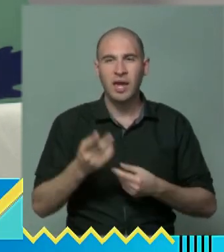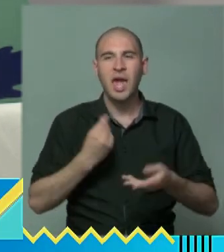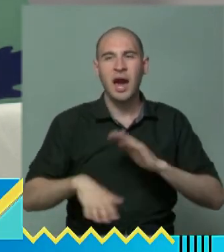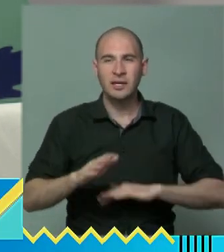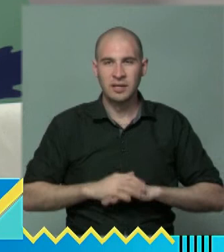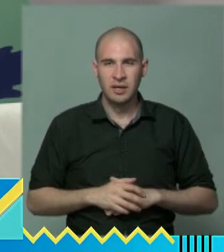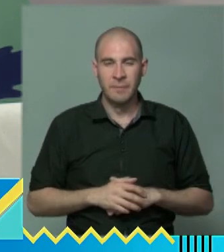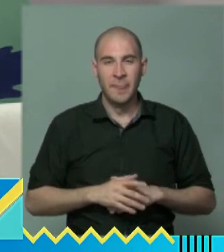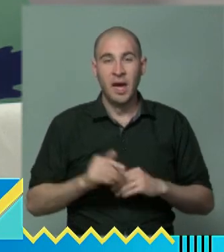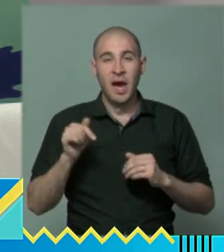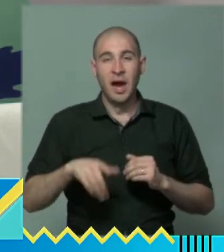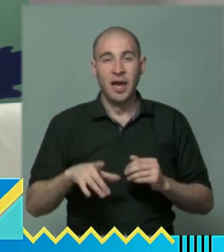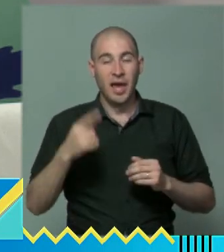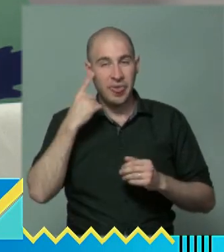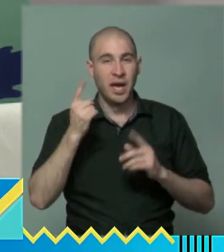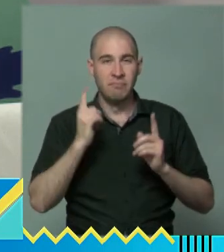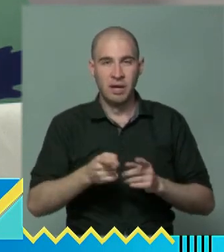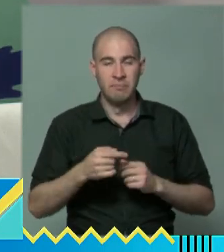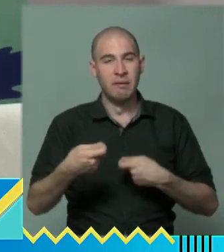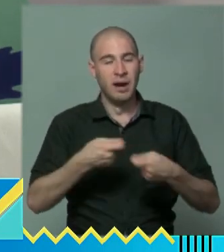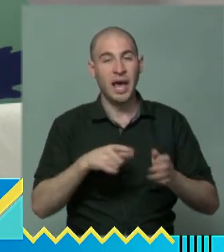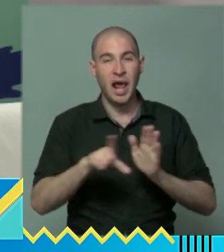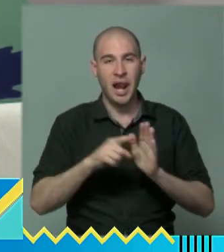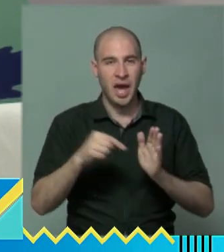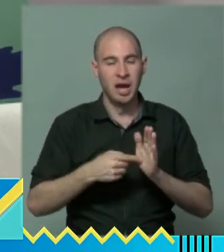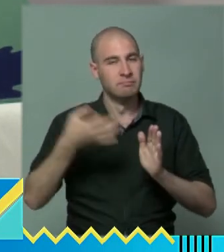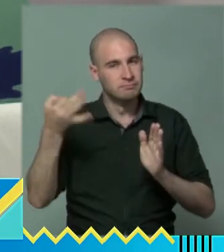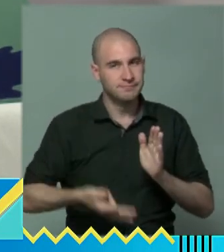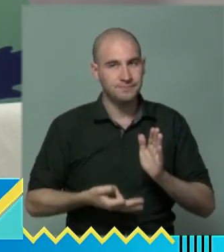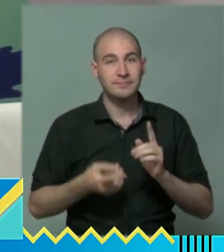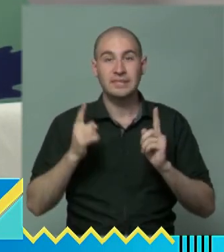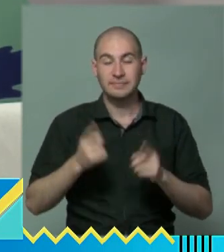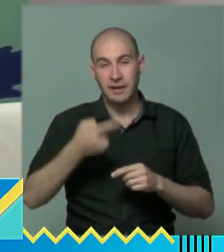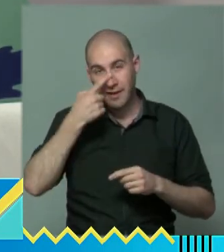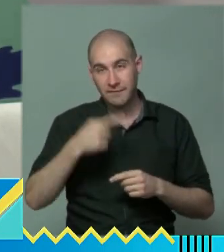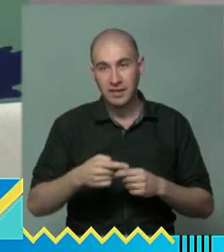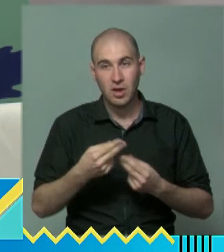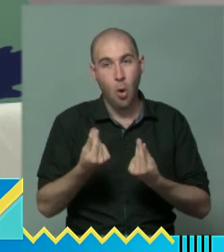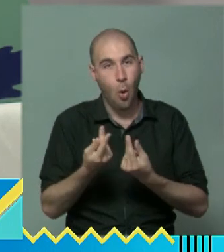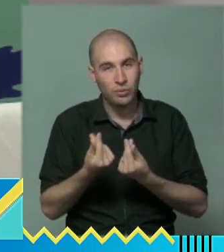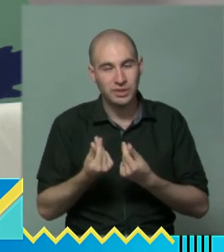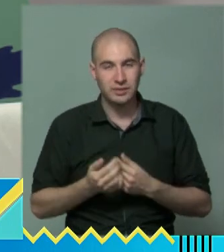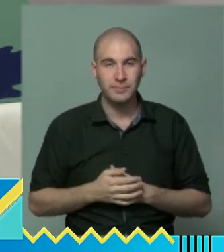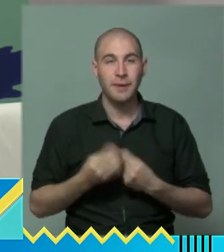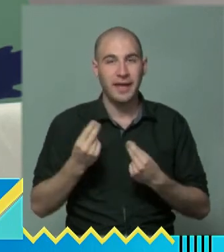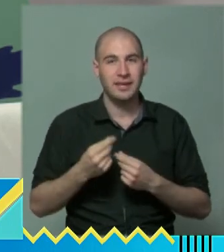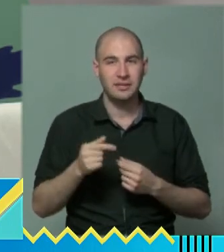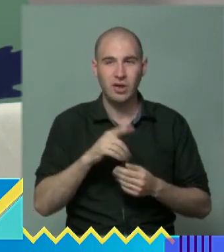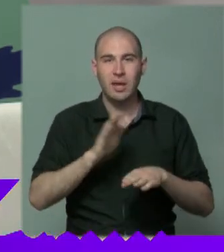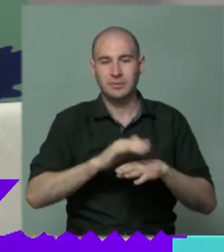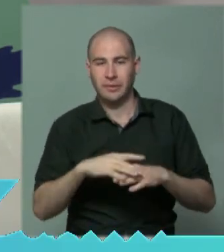hace. Esta misma hipótesis que está regulada en la ley de buena fe puede terminar siendo utilizada para descargar